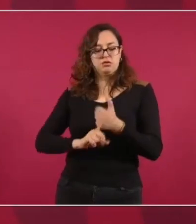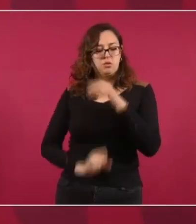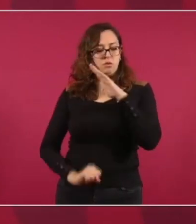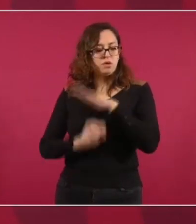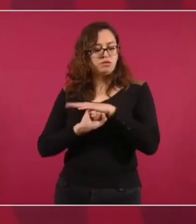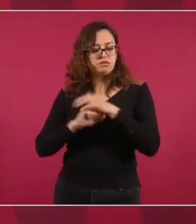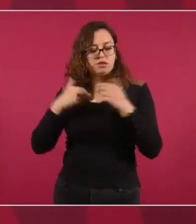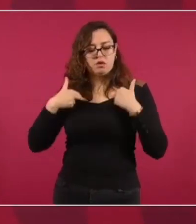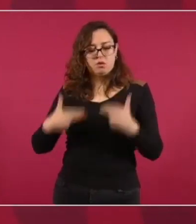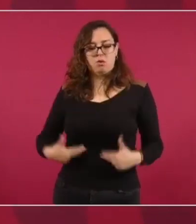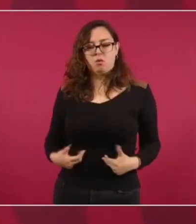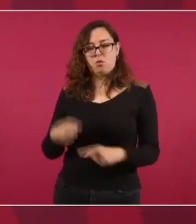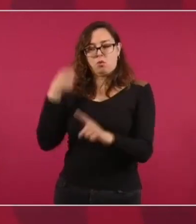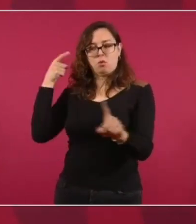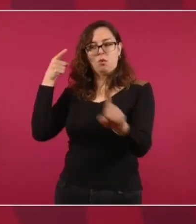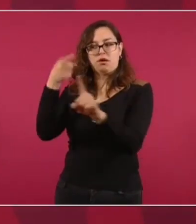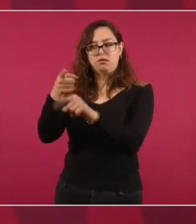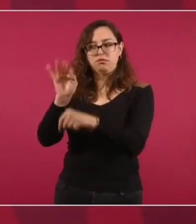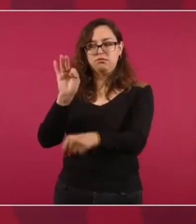lamentable,